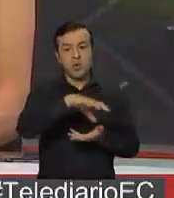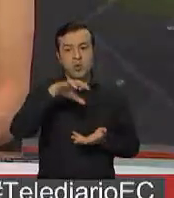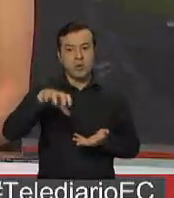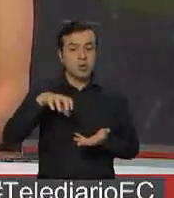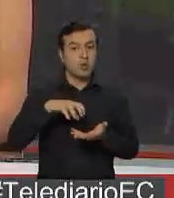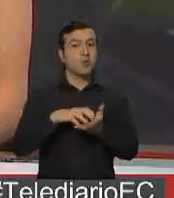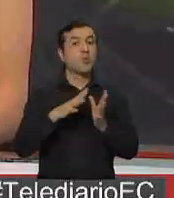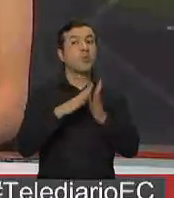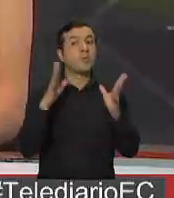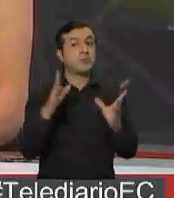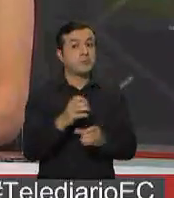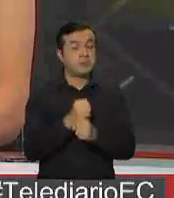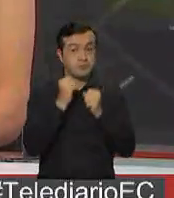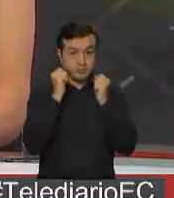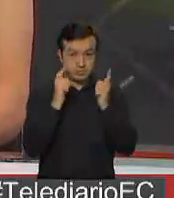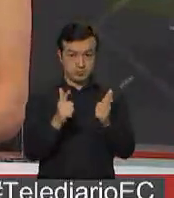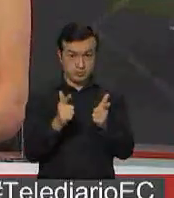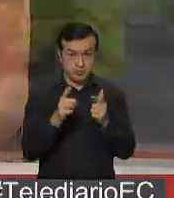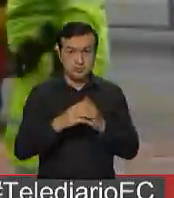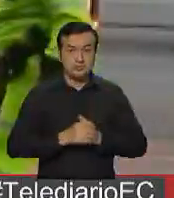estrictas medidas de bioseguridad.